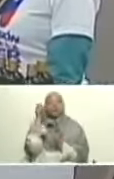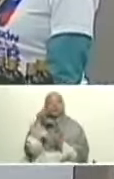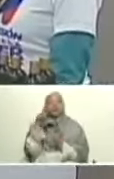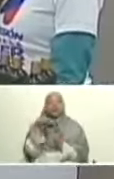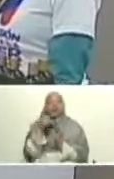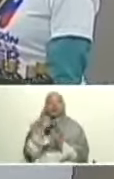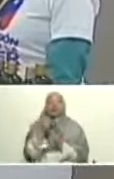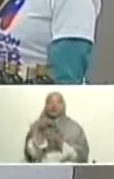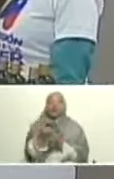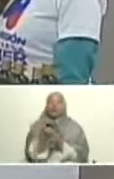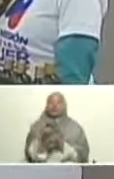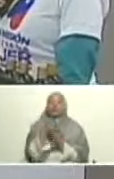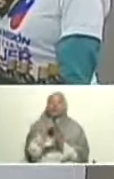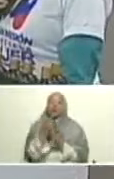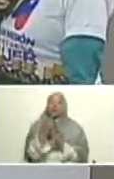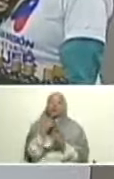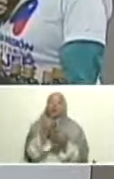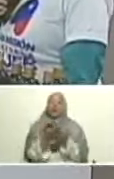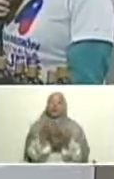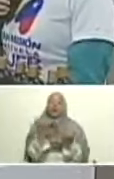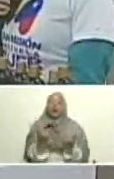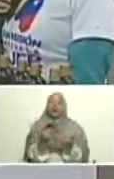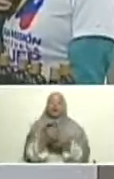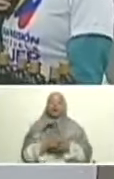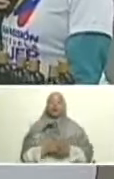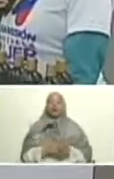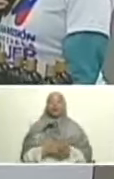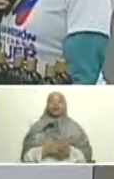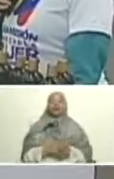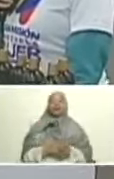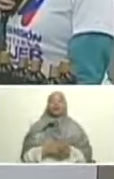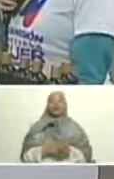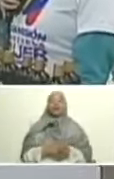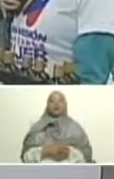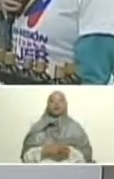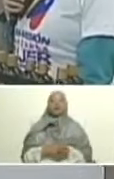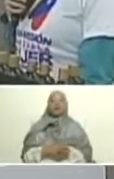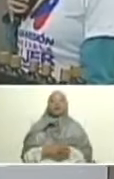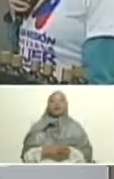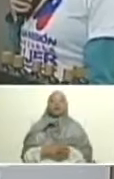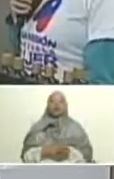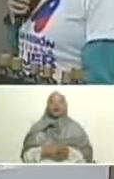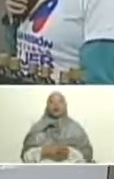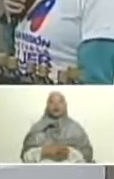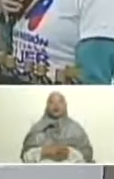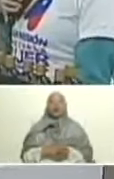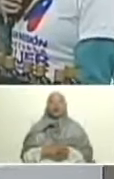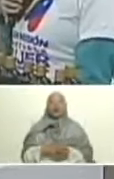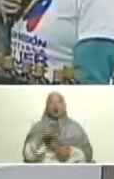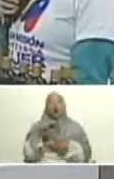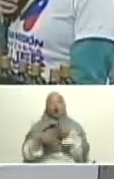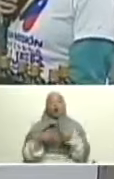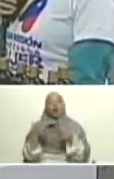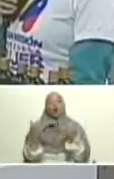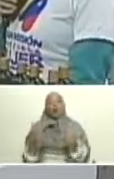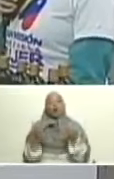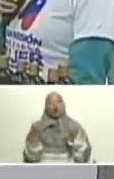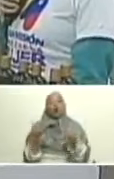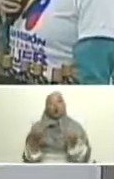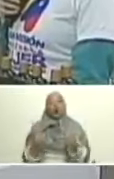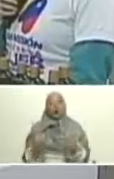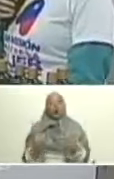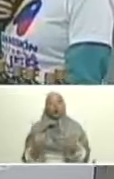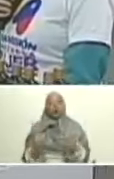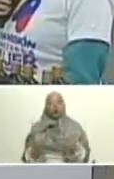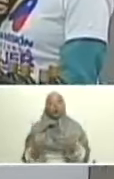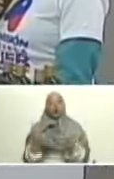uno. También le sirve, presidente. También le sirve, también le sirve. Son productos artesanales. Un catarrito también.